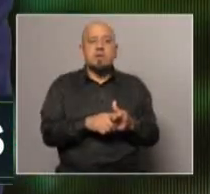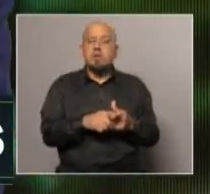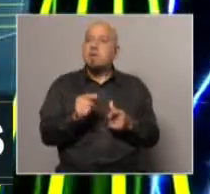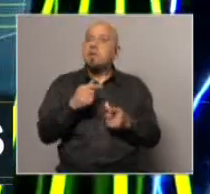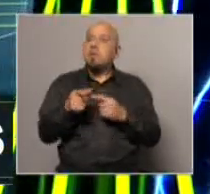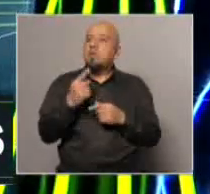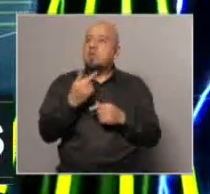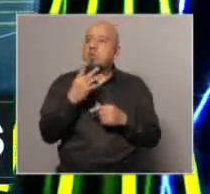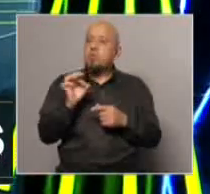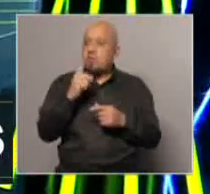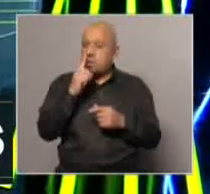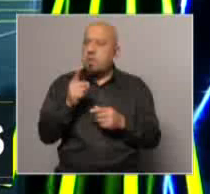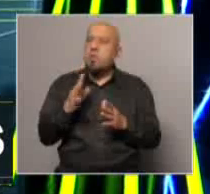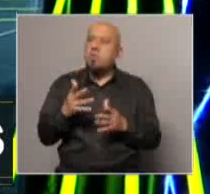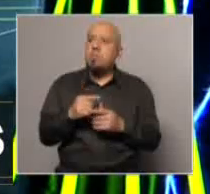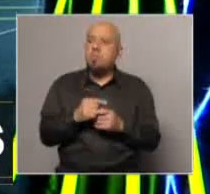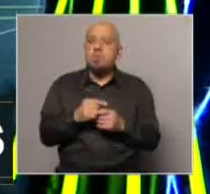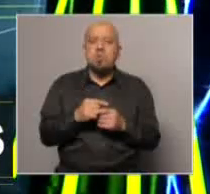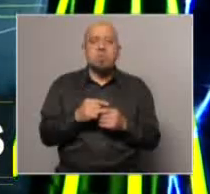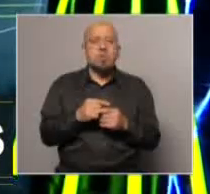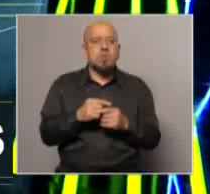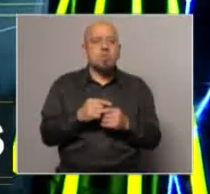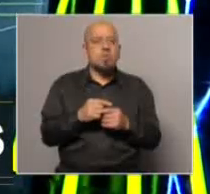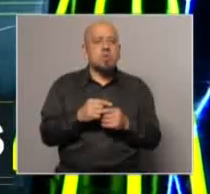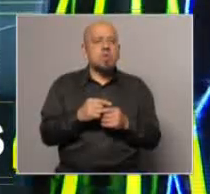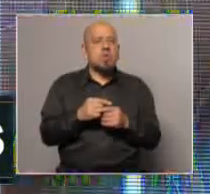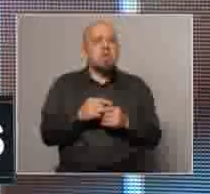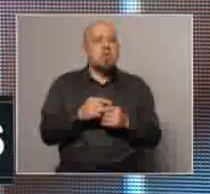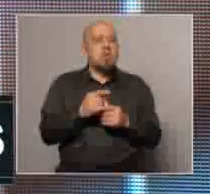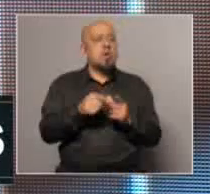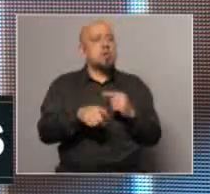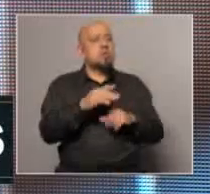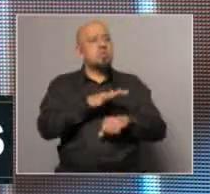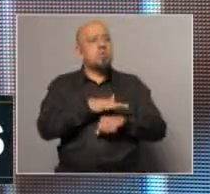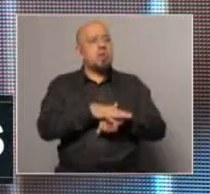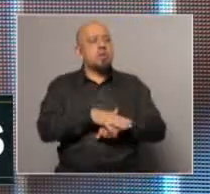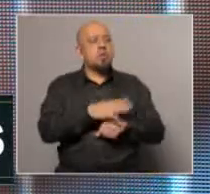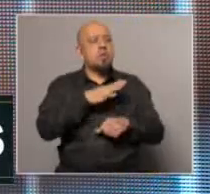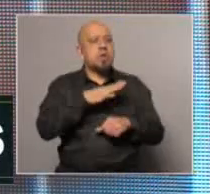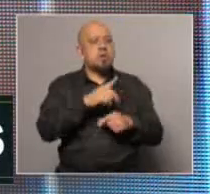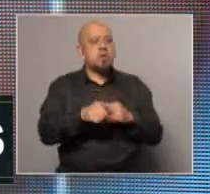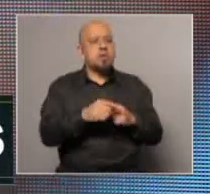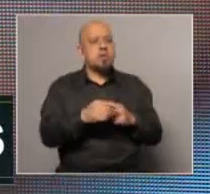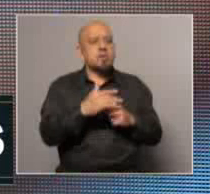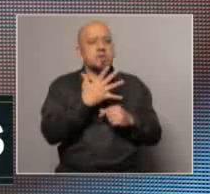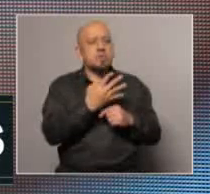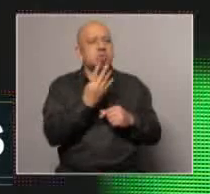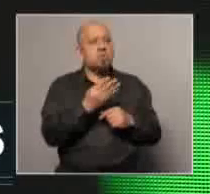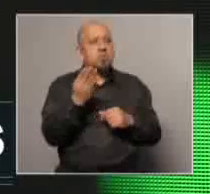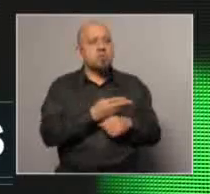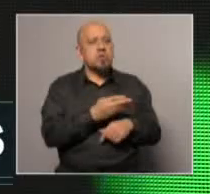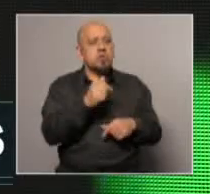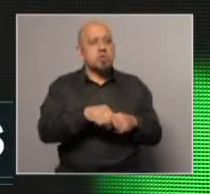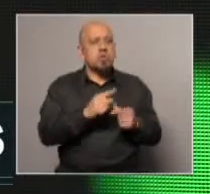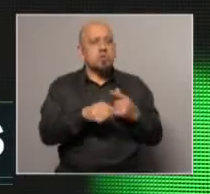pacientes, 120.000? Sí, fue el Monitor Cannabis en su momento hizo una investigación y hablaba de alrededor de entre 5 y 4% de la población